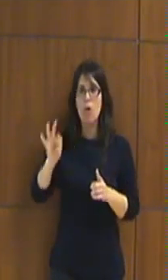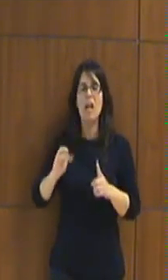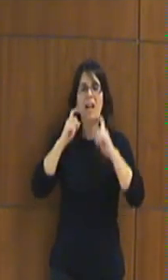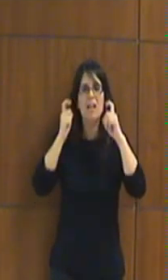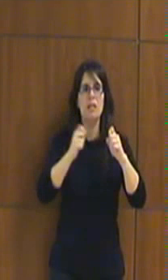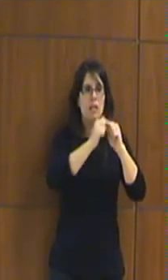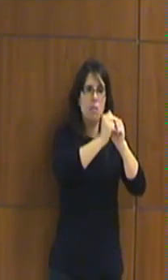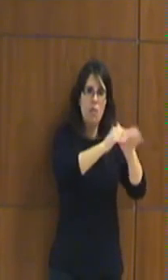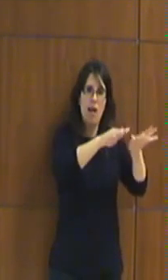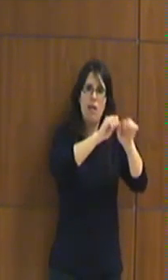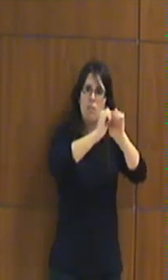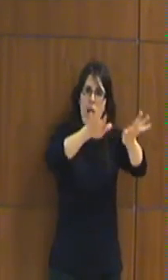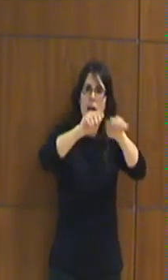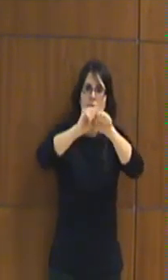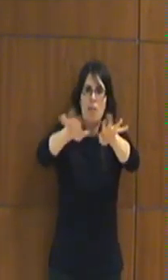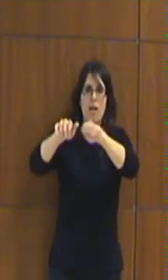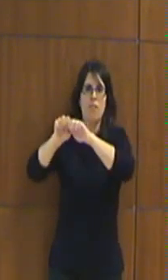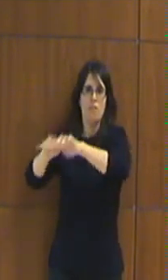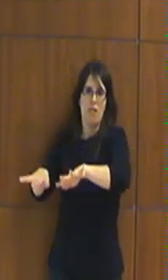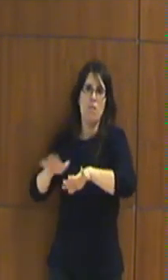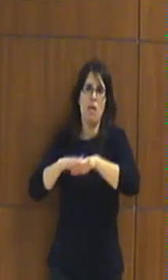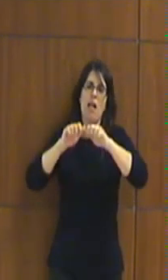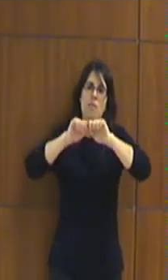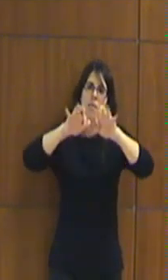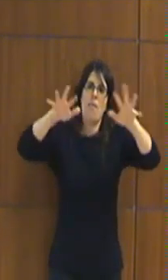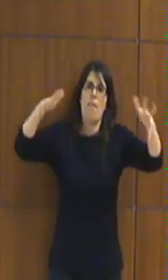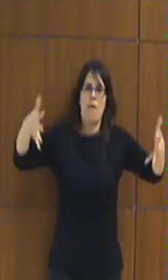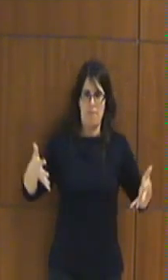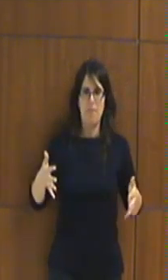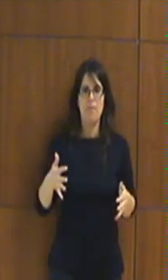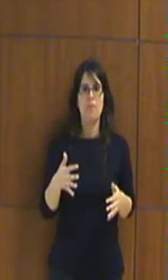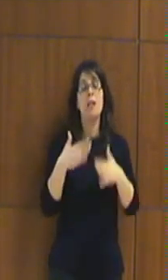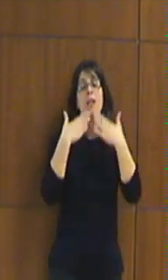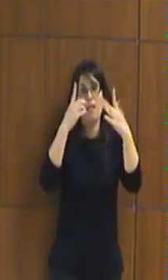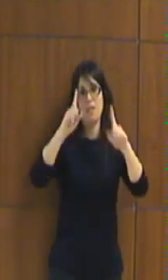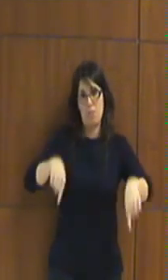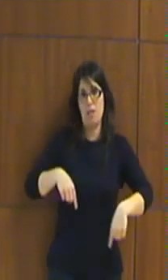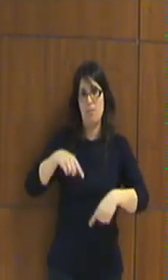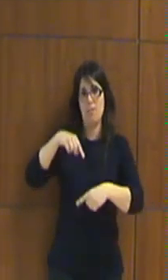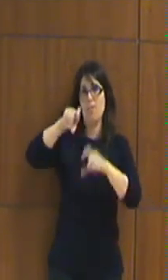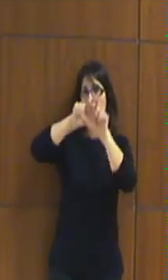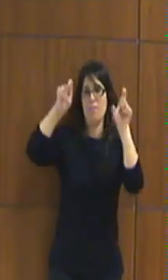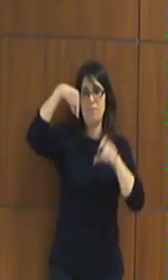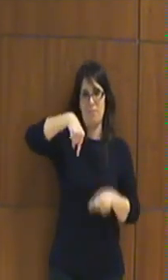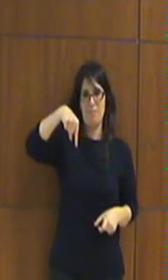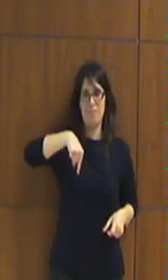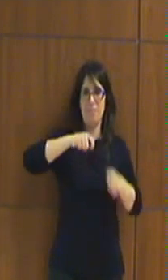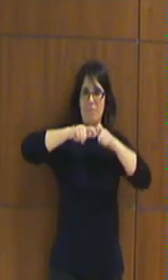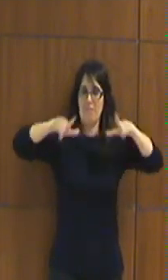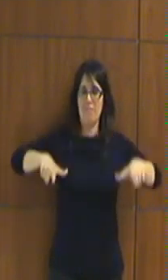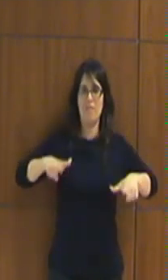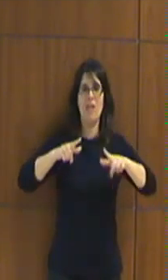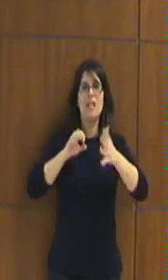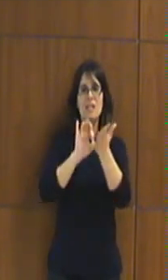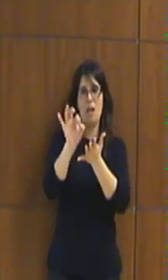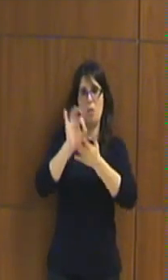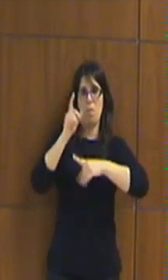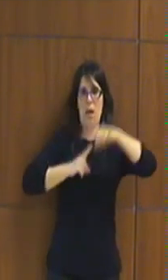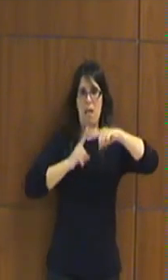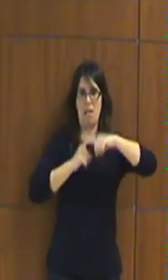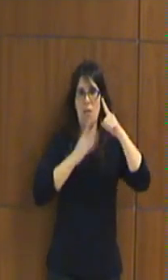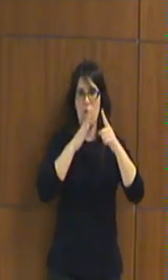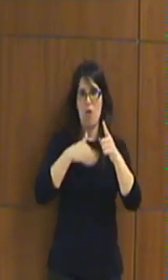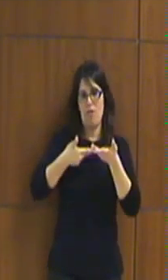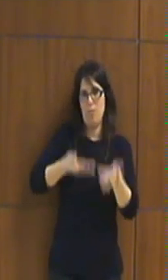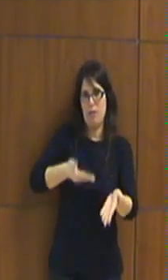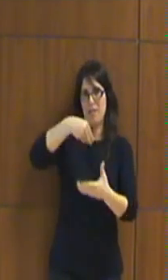amplificarlo y de promoverlo. Gracias a Servimedia por estar en vuestra casa